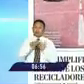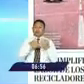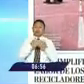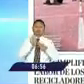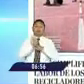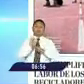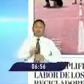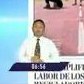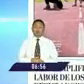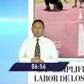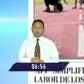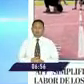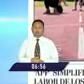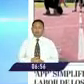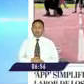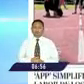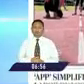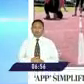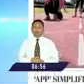todo el país.